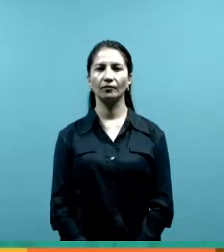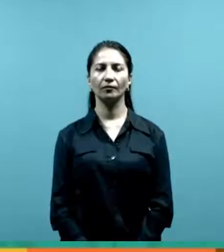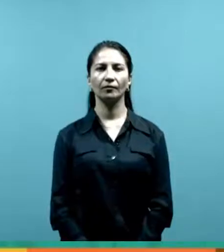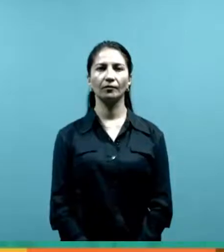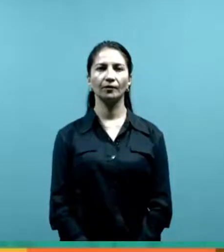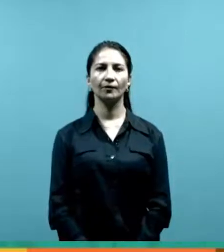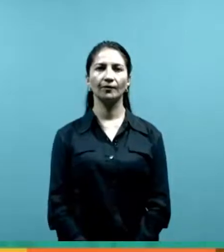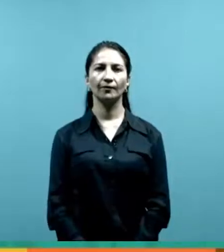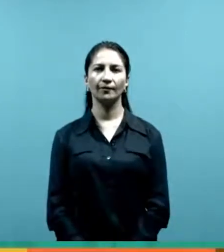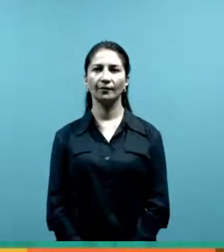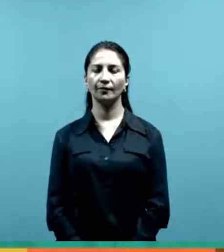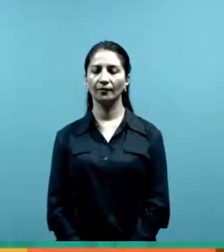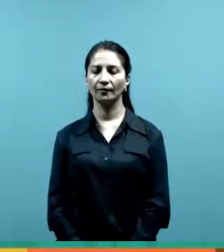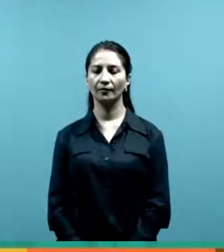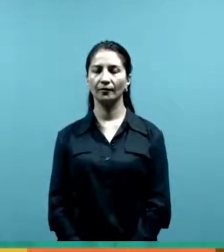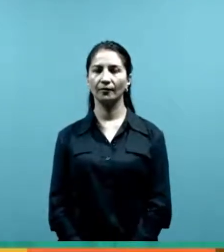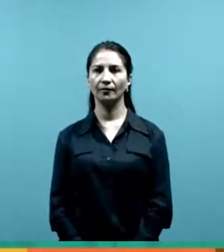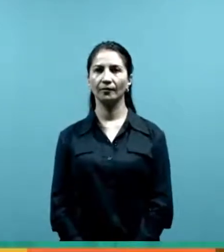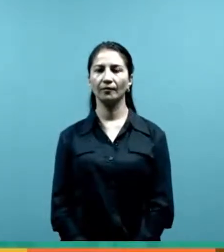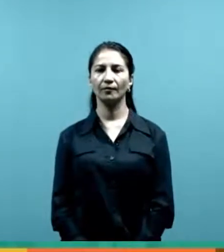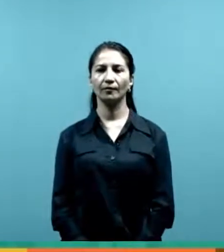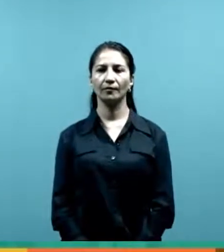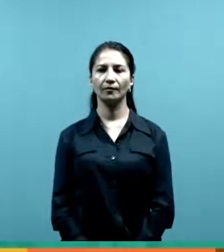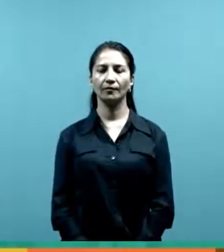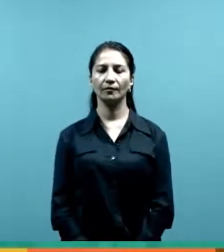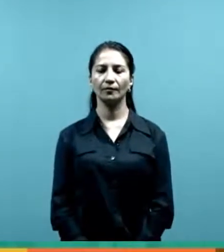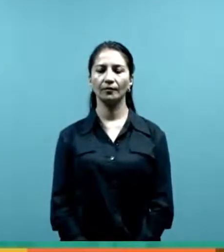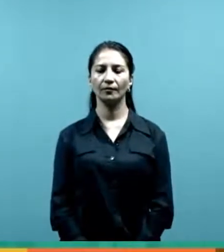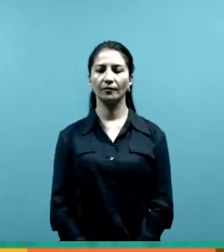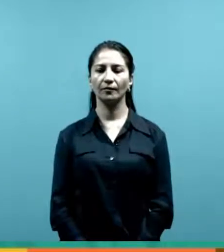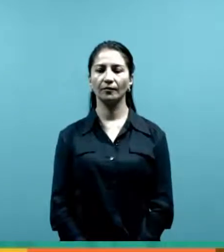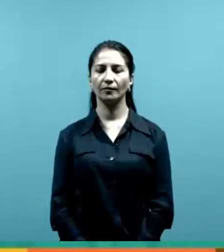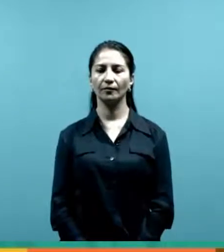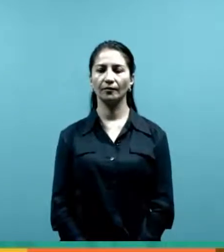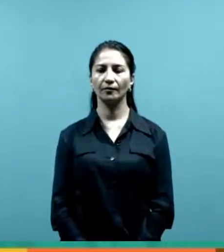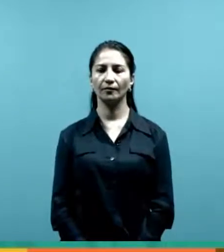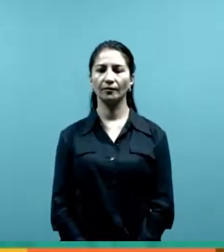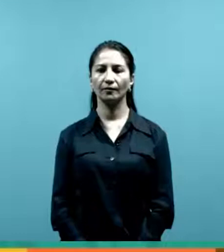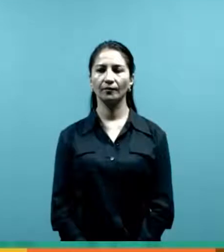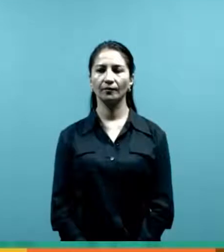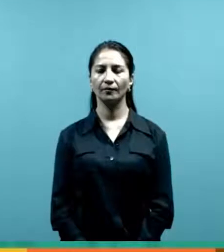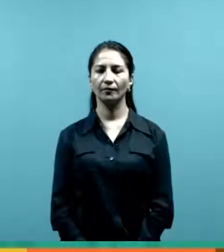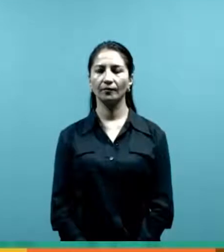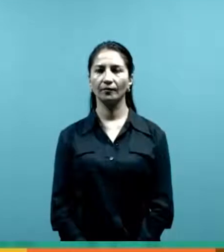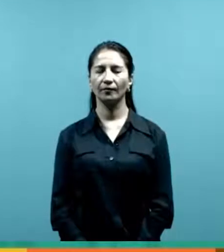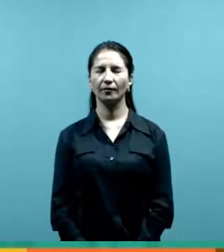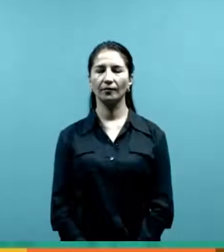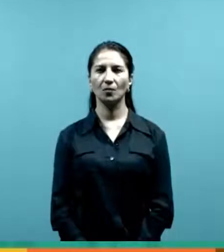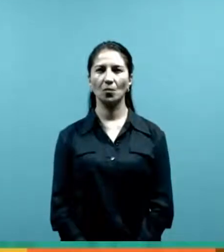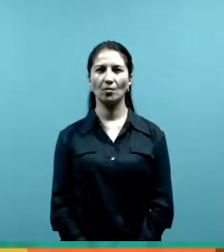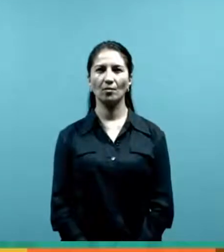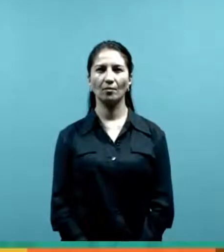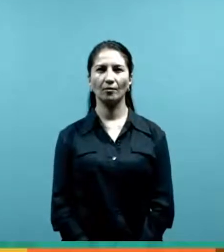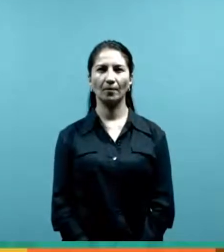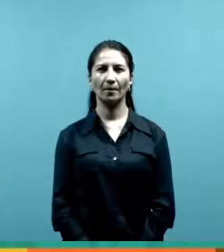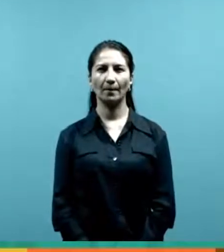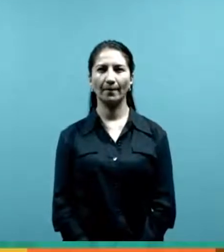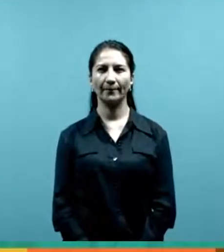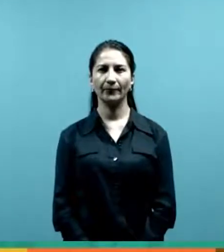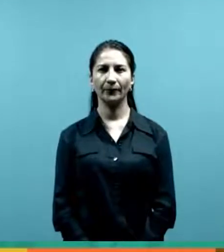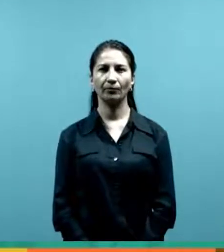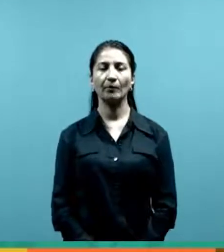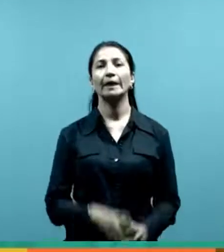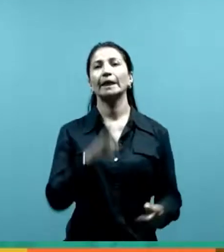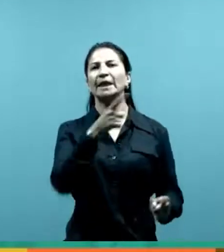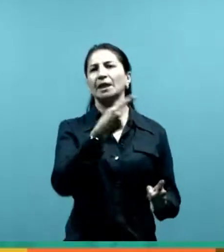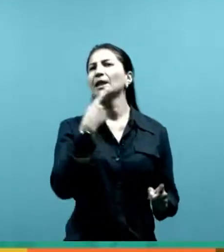one particular reaction because every human being reacts differently to the site. Nos dice el